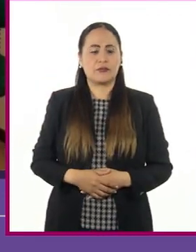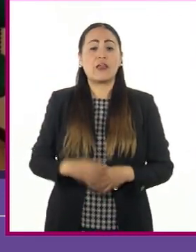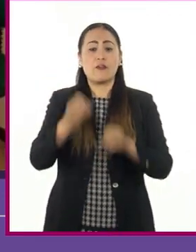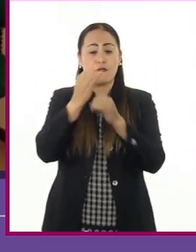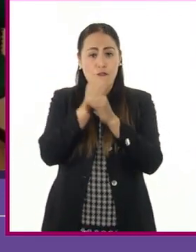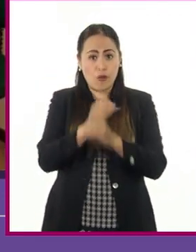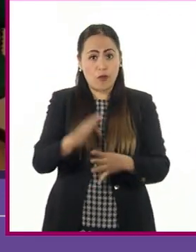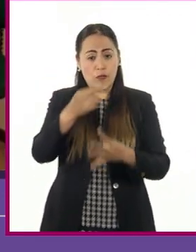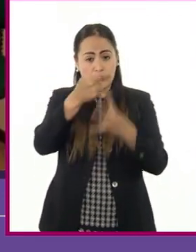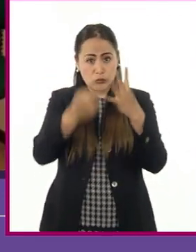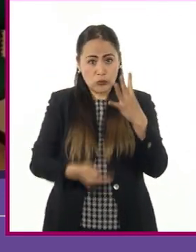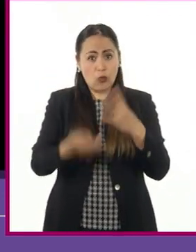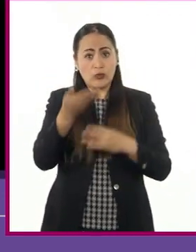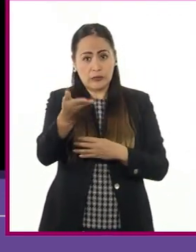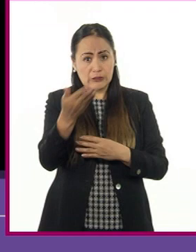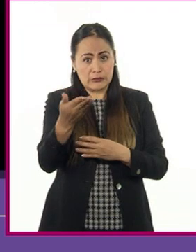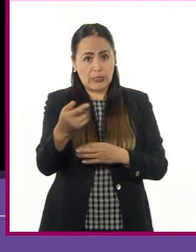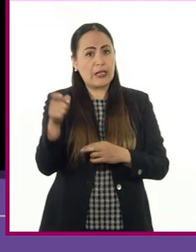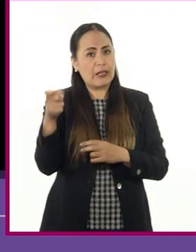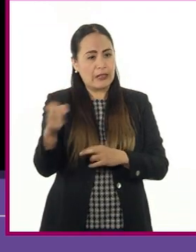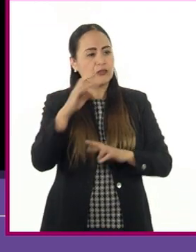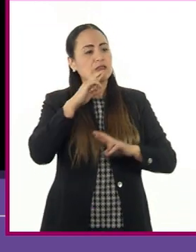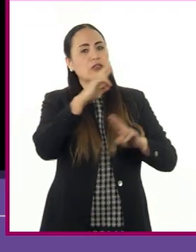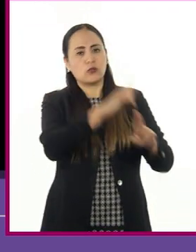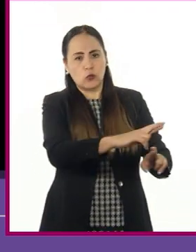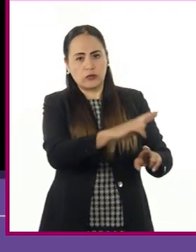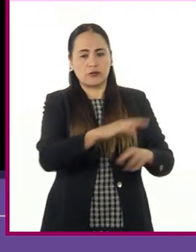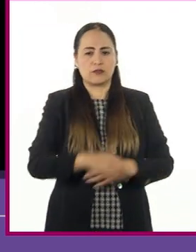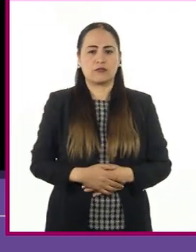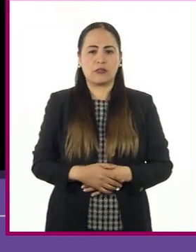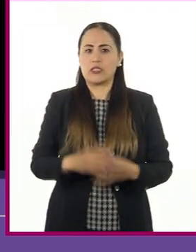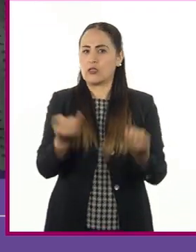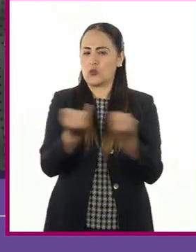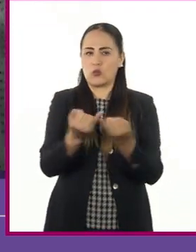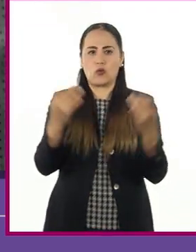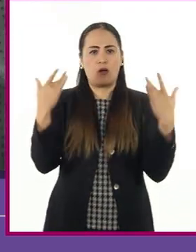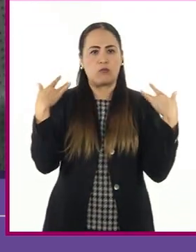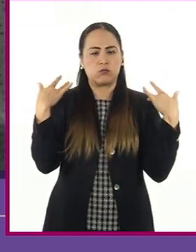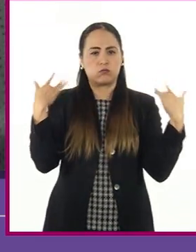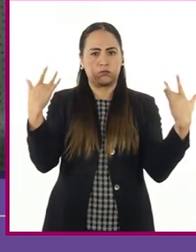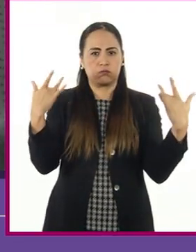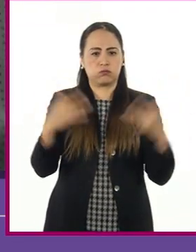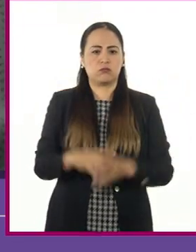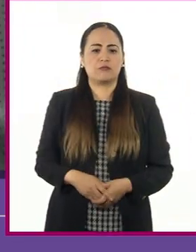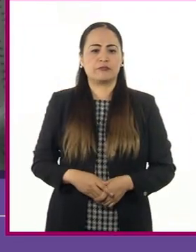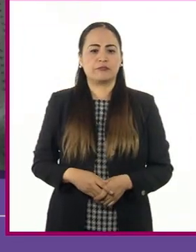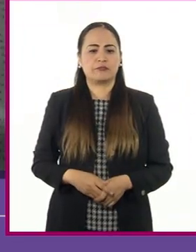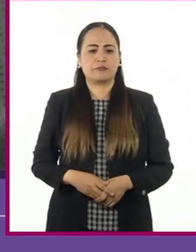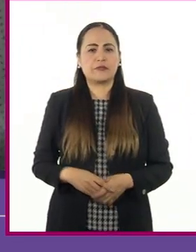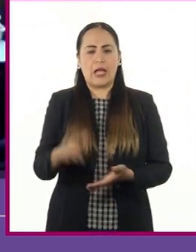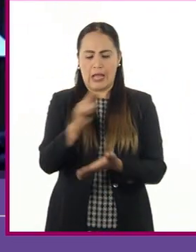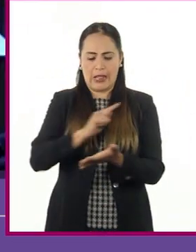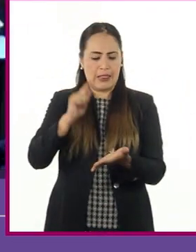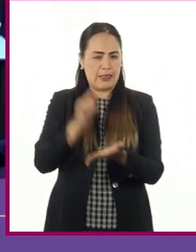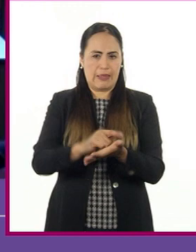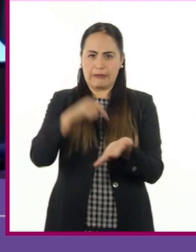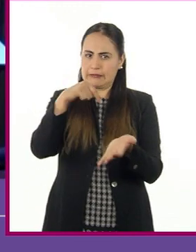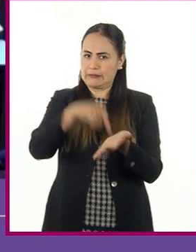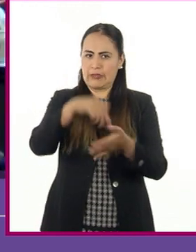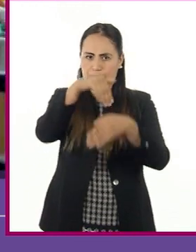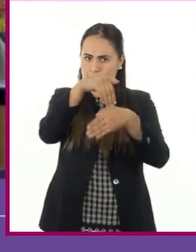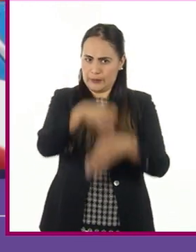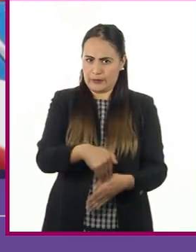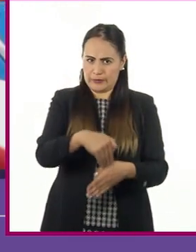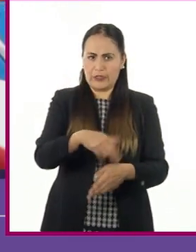y atención que se requiera. También deben ser imparciales, manejarse con apego a la legalidad, trabajar